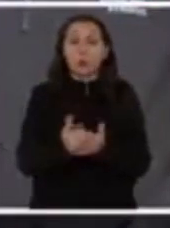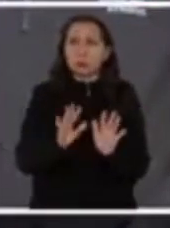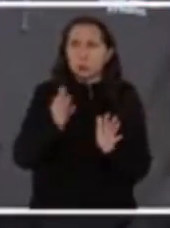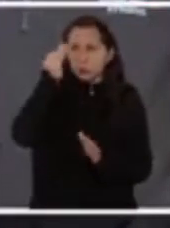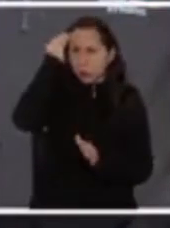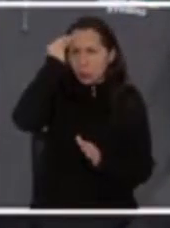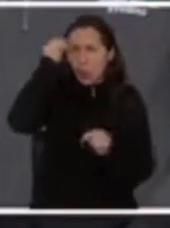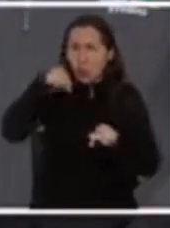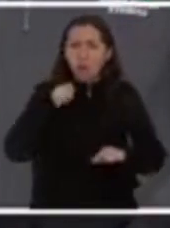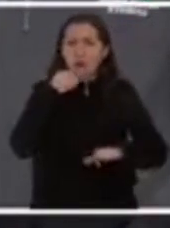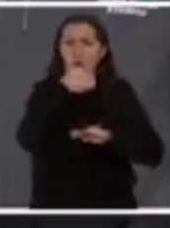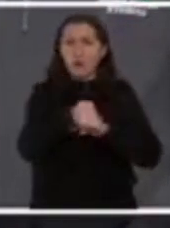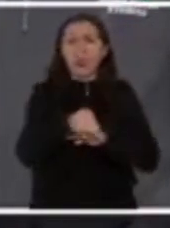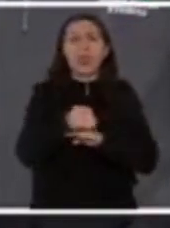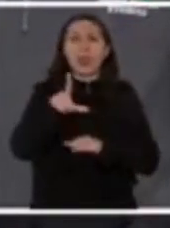no recuerdo, hoy día en